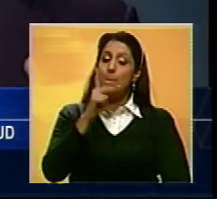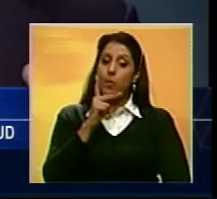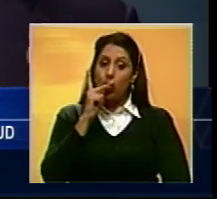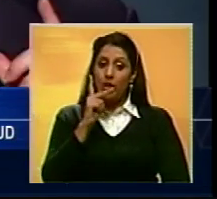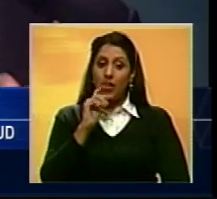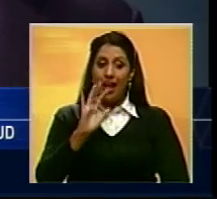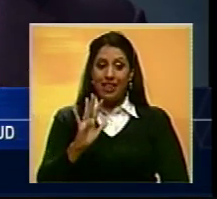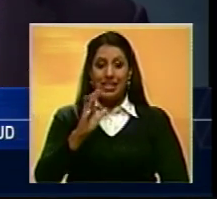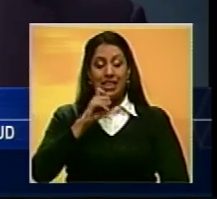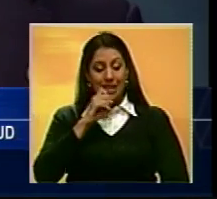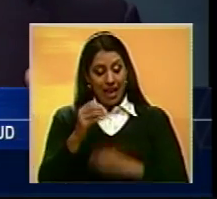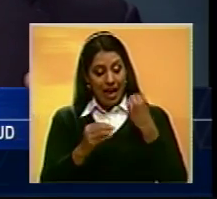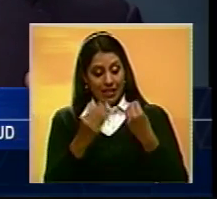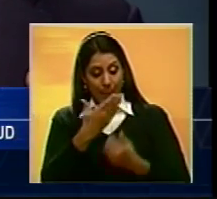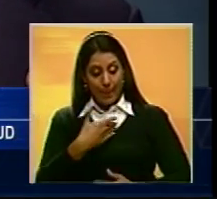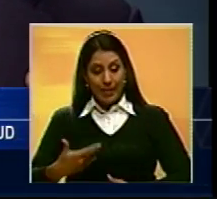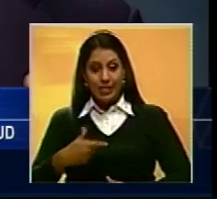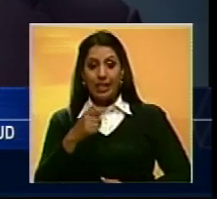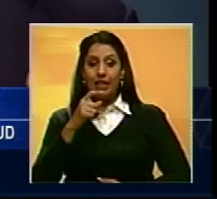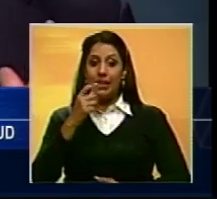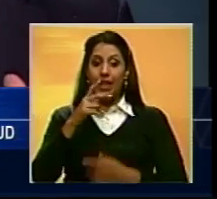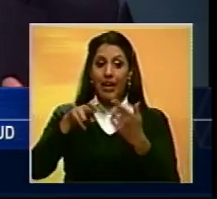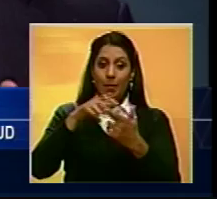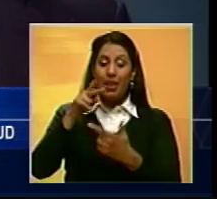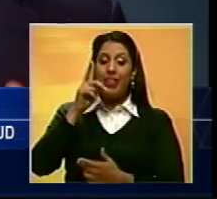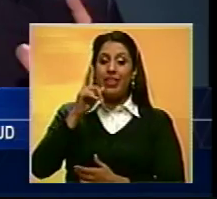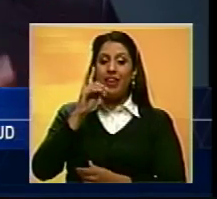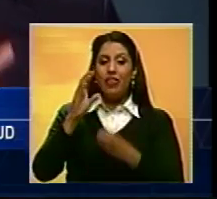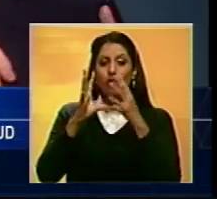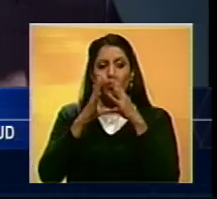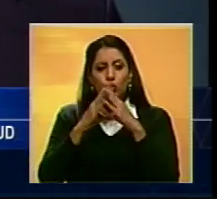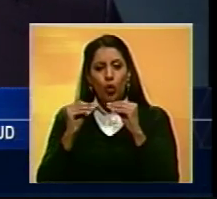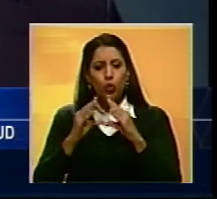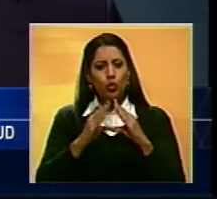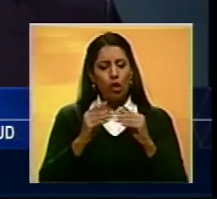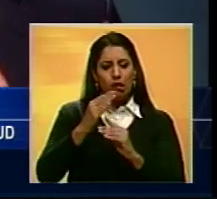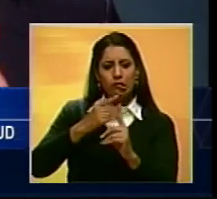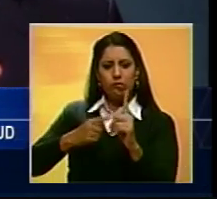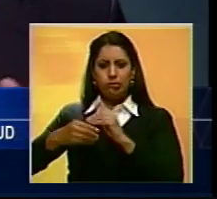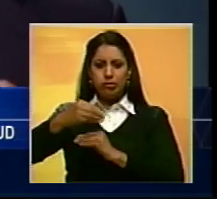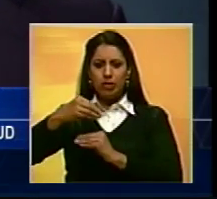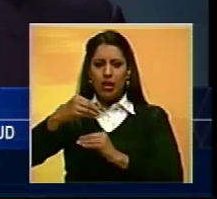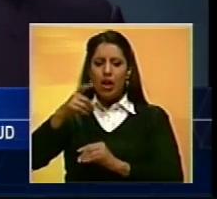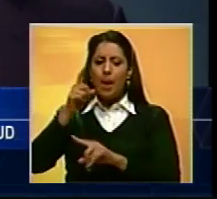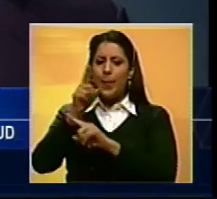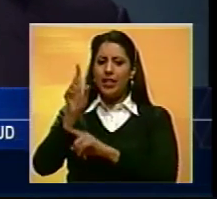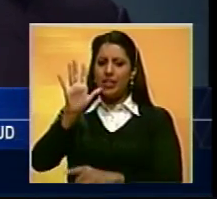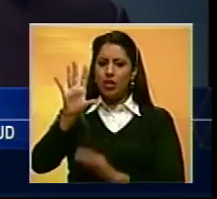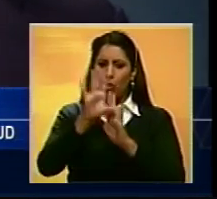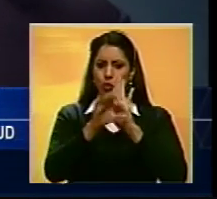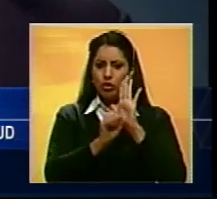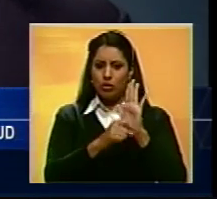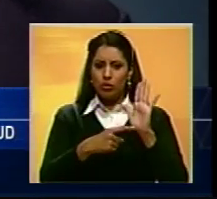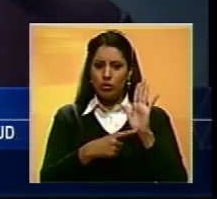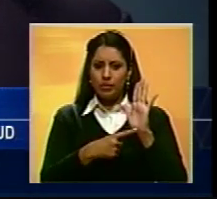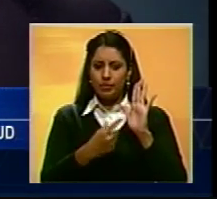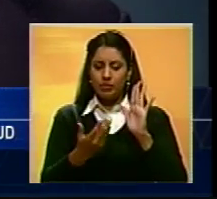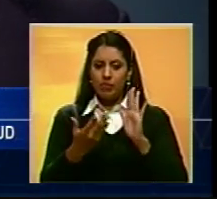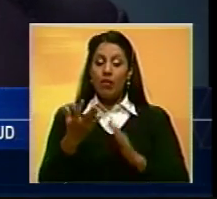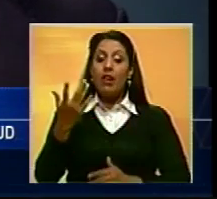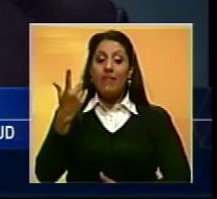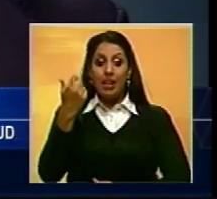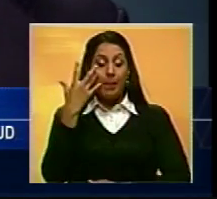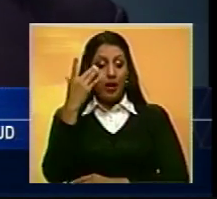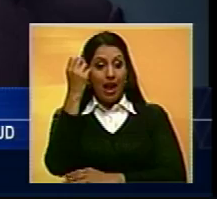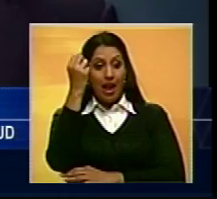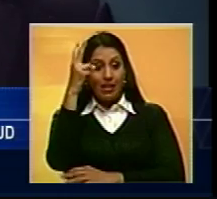políticamente quien ejerce la presidencia de la República está haciendo todo lo contrario de lo que dicta la Constitución. Una vez que la